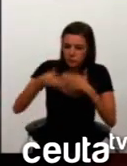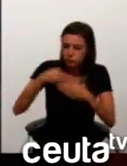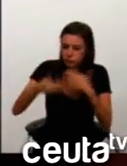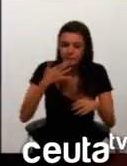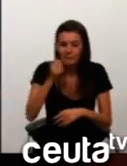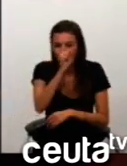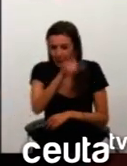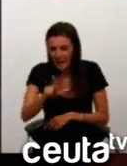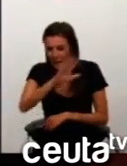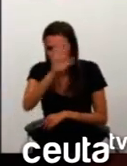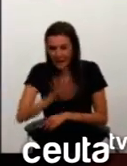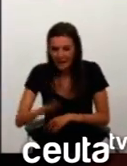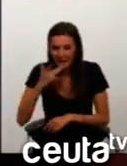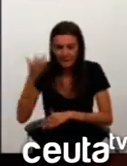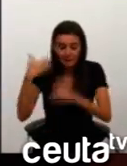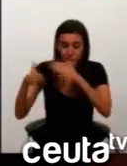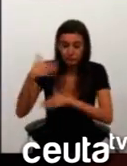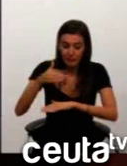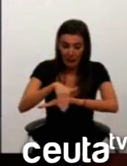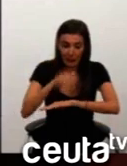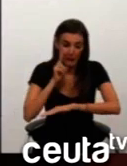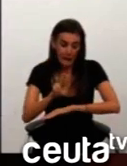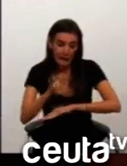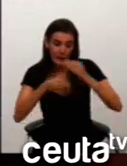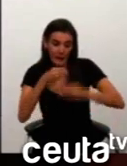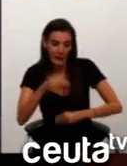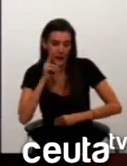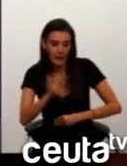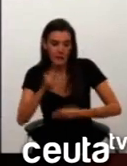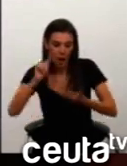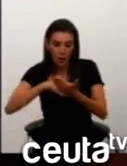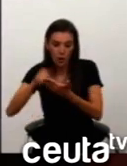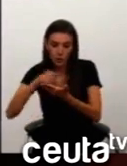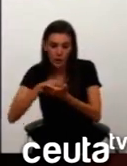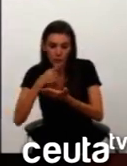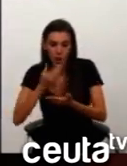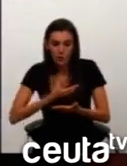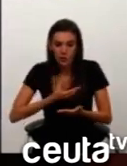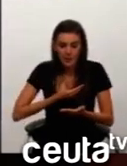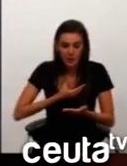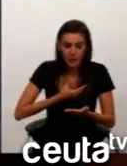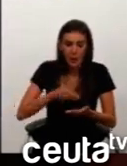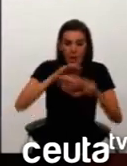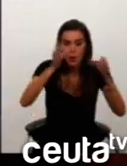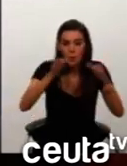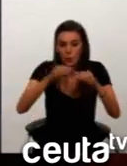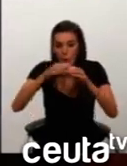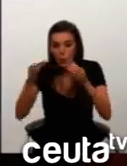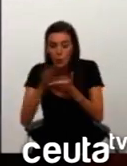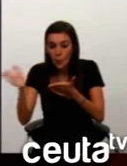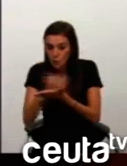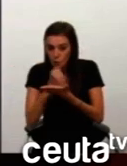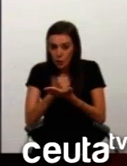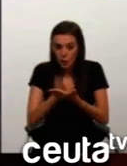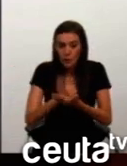pinta de que pretenden ustedes echar a la calle, dejar de estar contratados por el Ayuntamiento a los asesores de todos los grupos y que se queden los